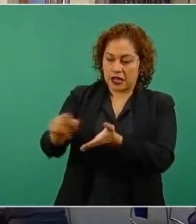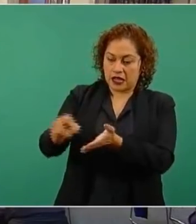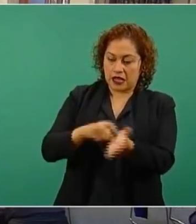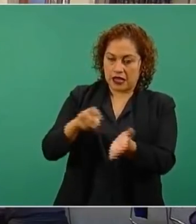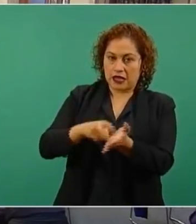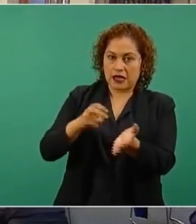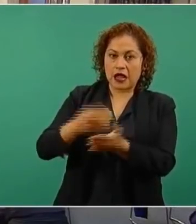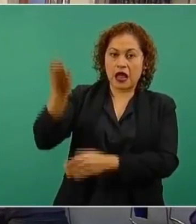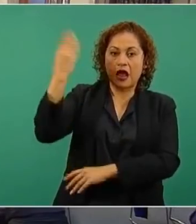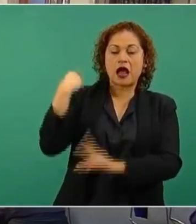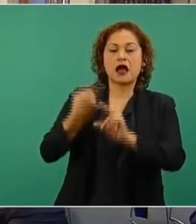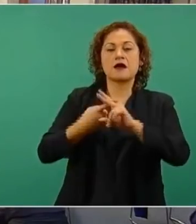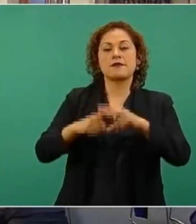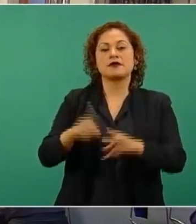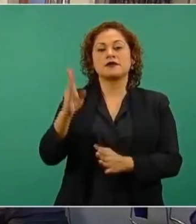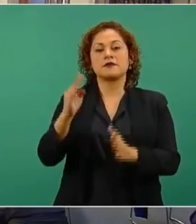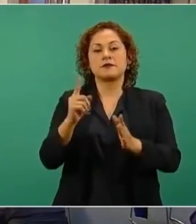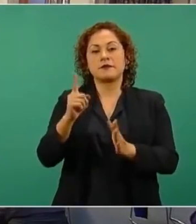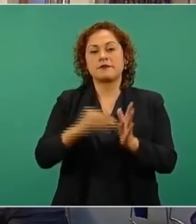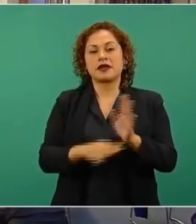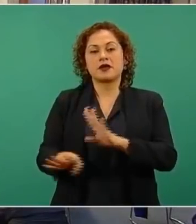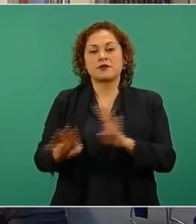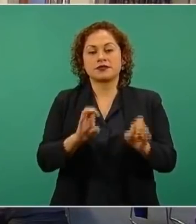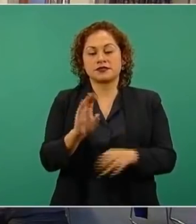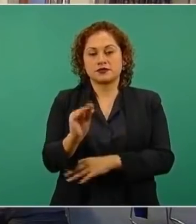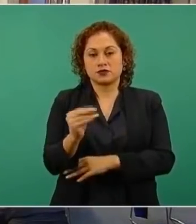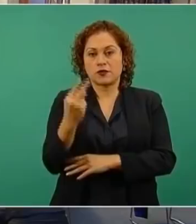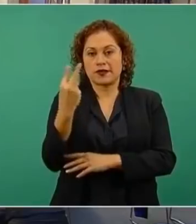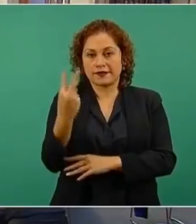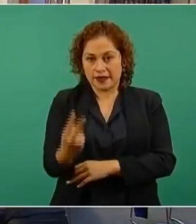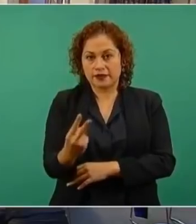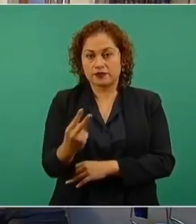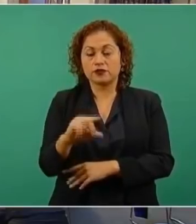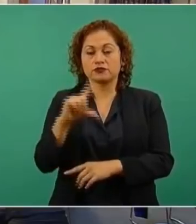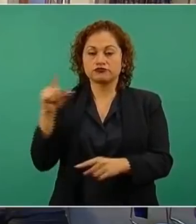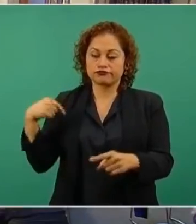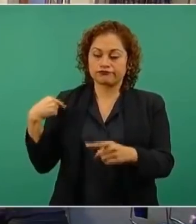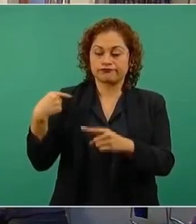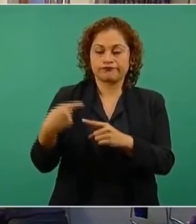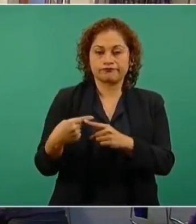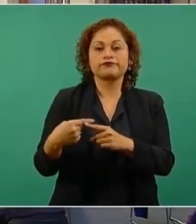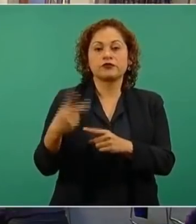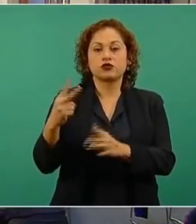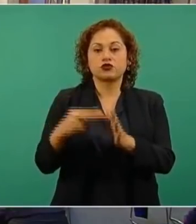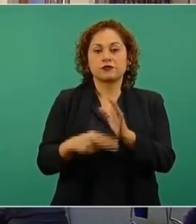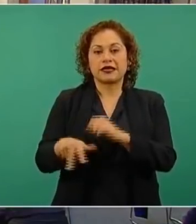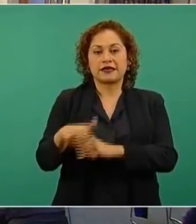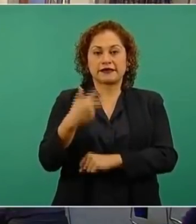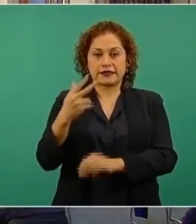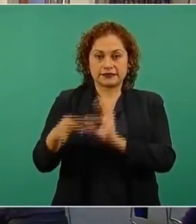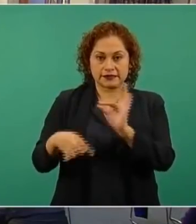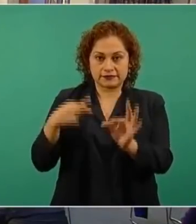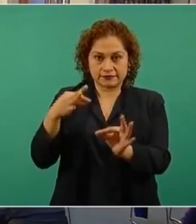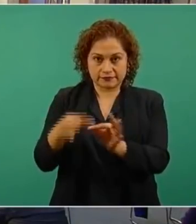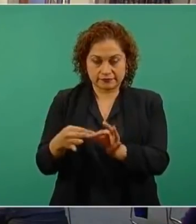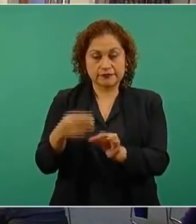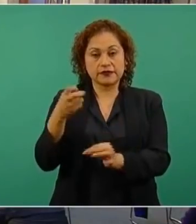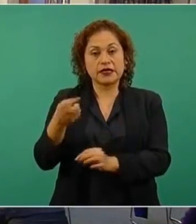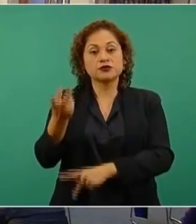desde 1992, culminadas con la reforma energética de 2013, dieron lugar a